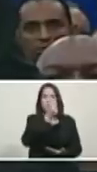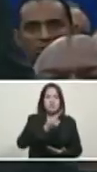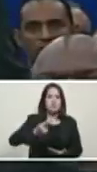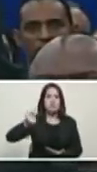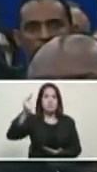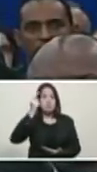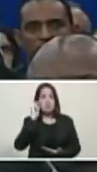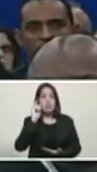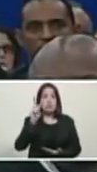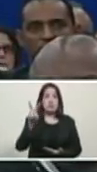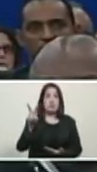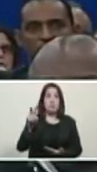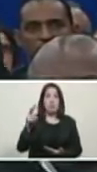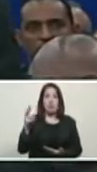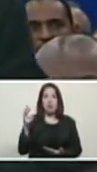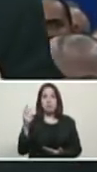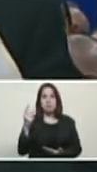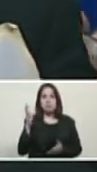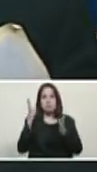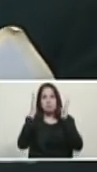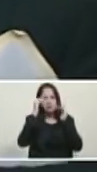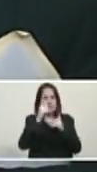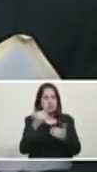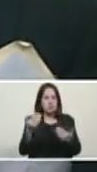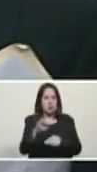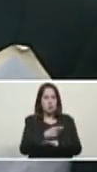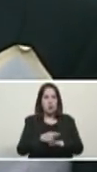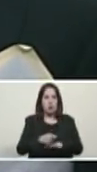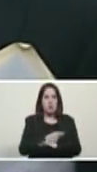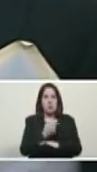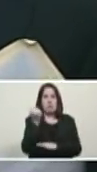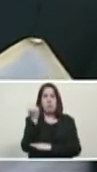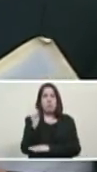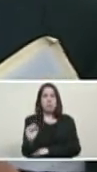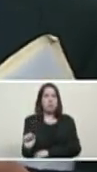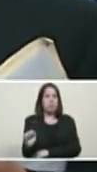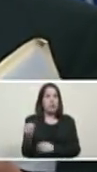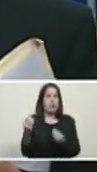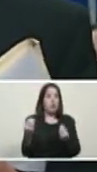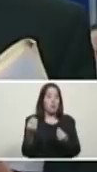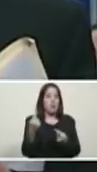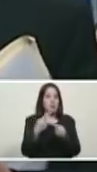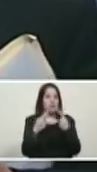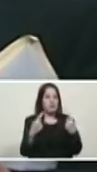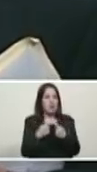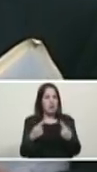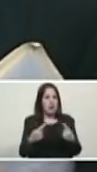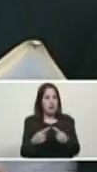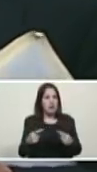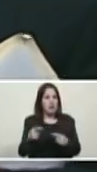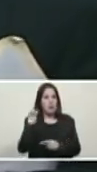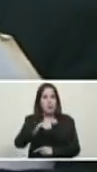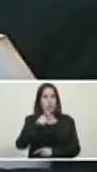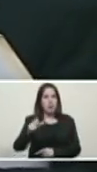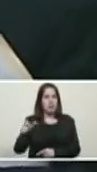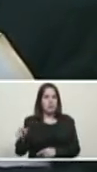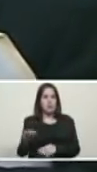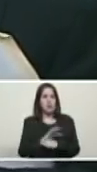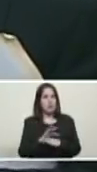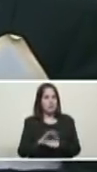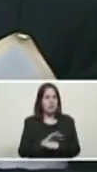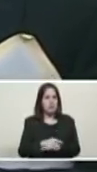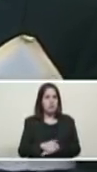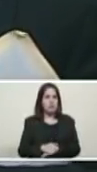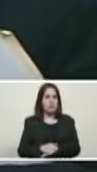inercia de la acción de gobierno pues comienza a pasar desapercibido para distintos funcionarios distintos niveles de vemos entonces el marco de la misión